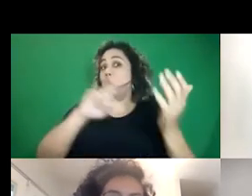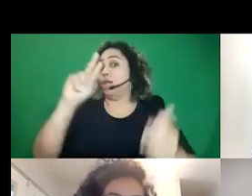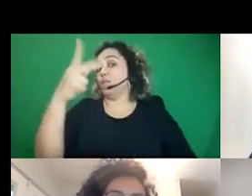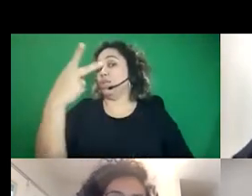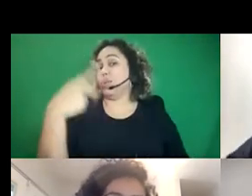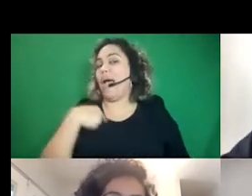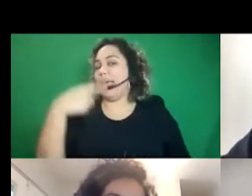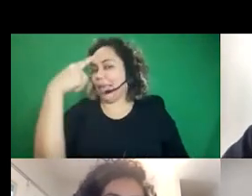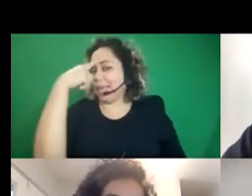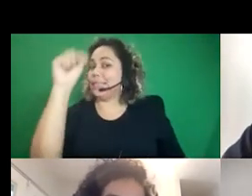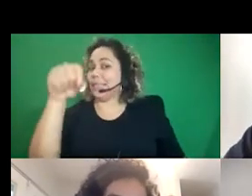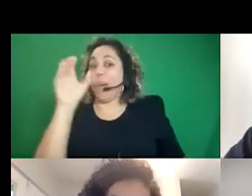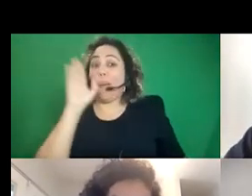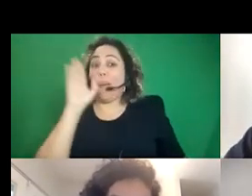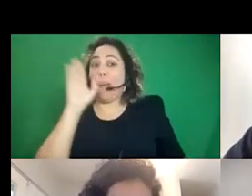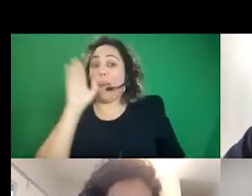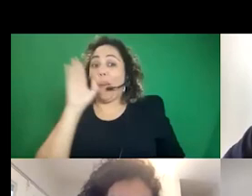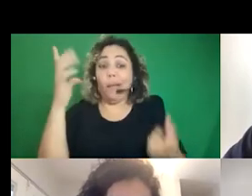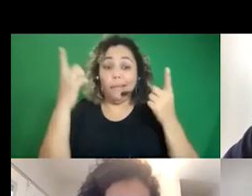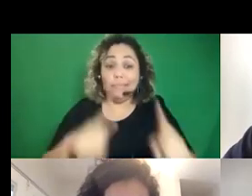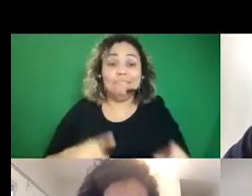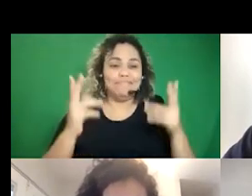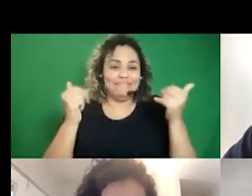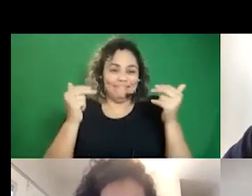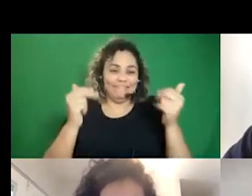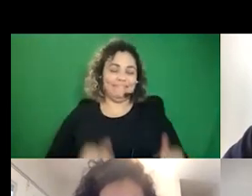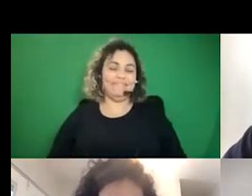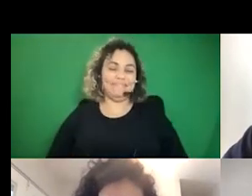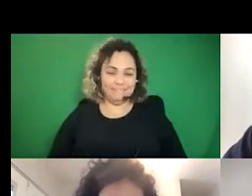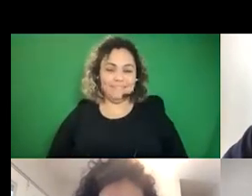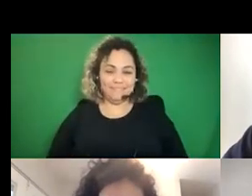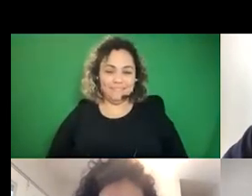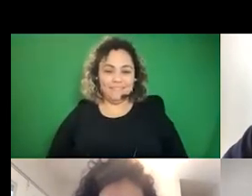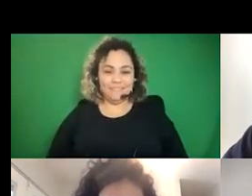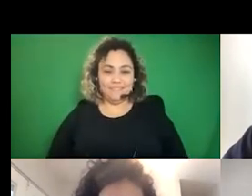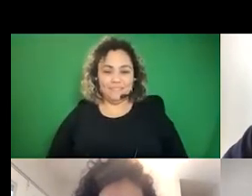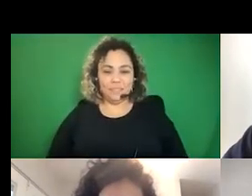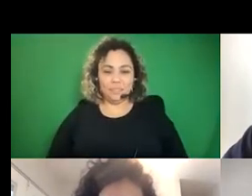entonces si sabes como parte 2